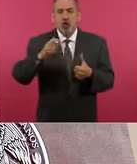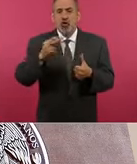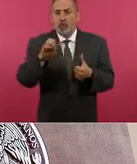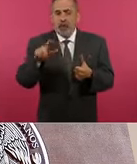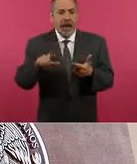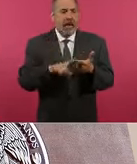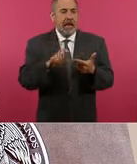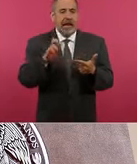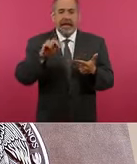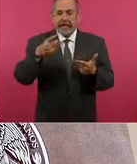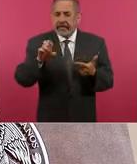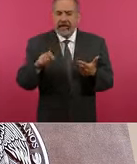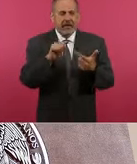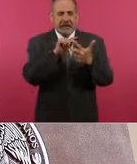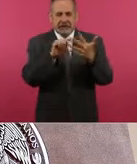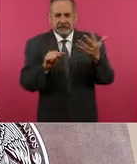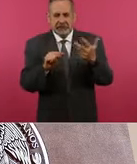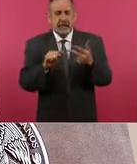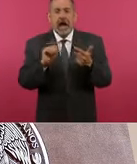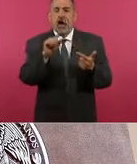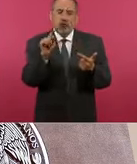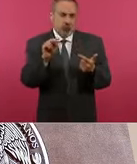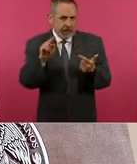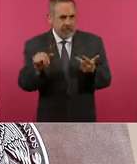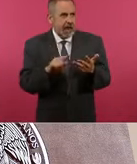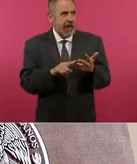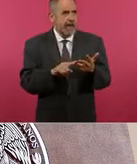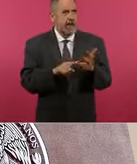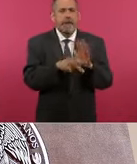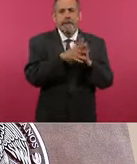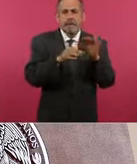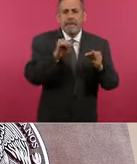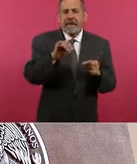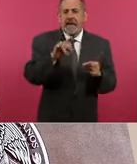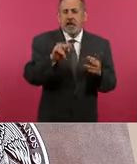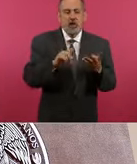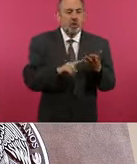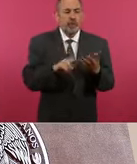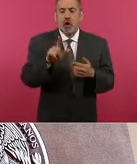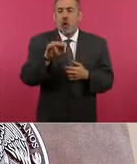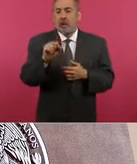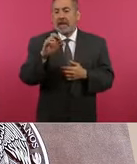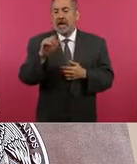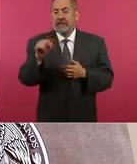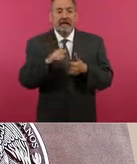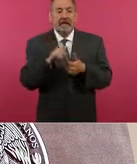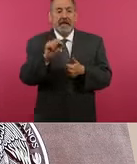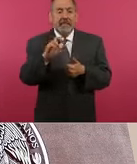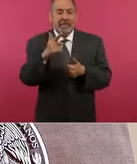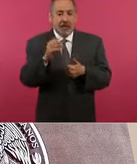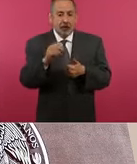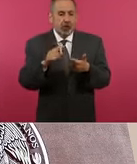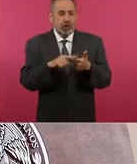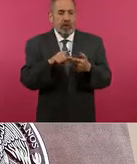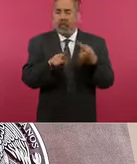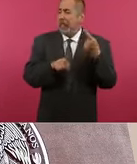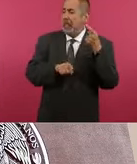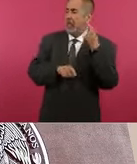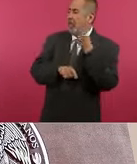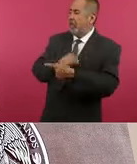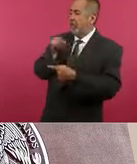Torres, Enrique Acevedo, Azucena Oresti en Milenio Televisión, Luis Cárdenas, Sergio Sarmiento, quienes acusaron al